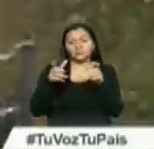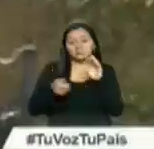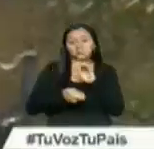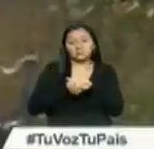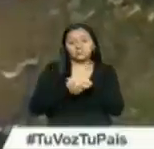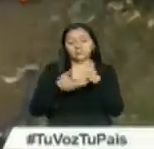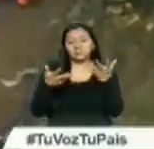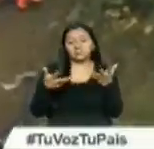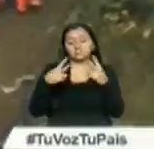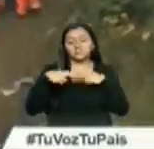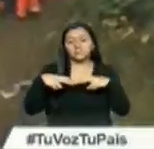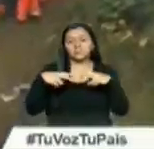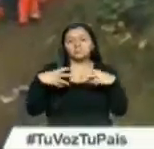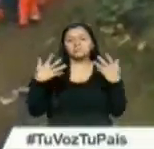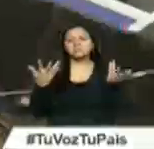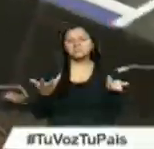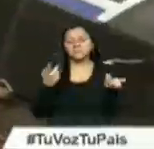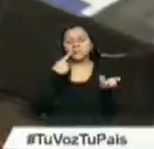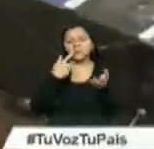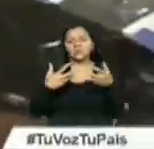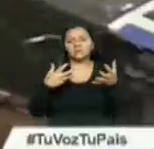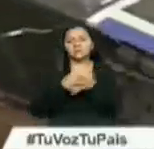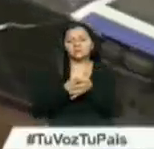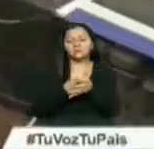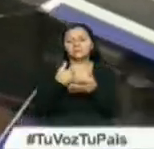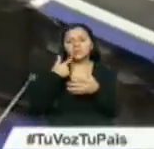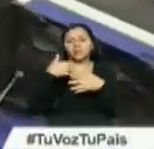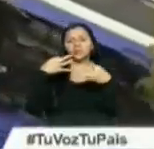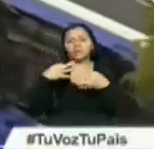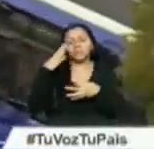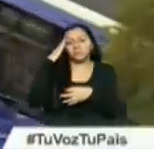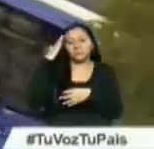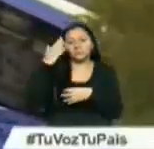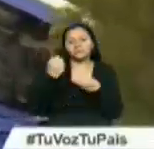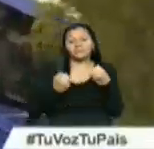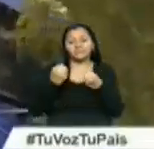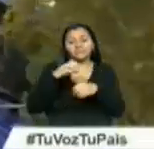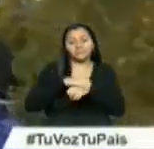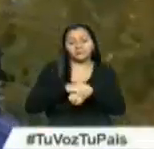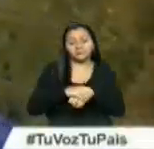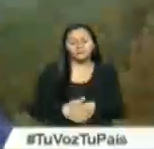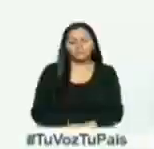Aunque aún se están investigando las causas del accidente, la policía ha confirmado que el conductor ha sido detenido.